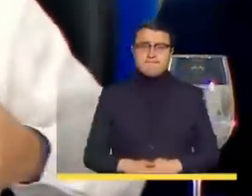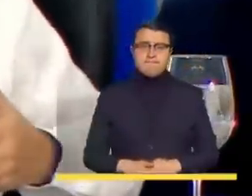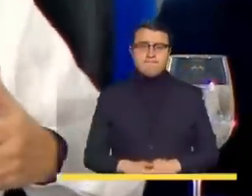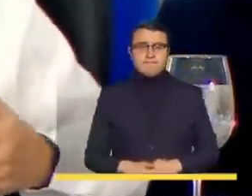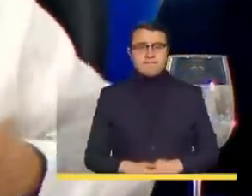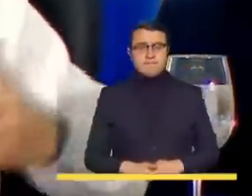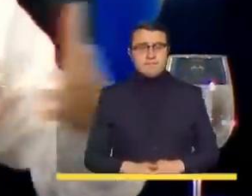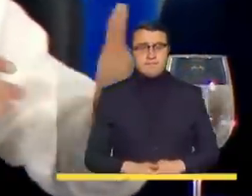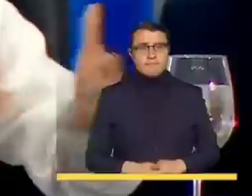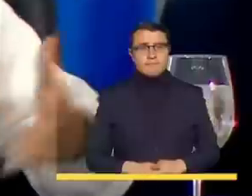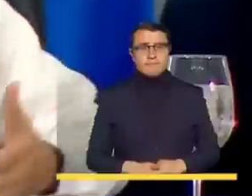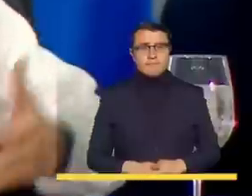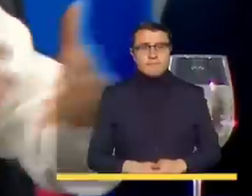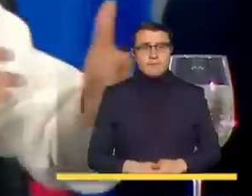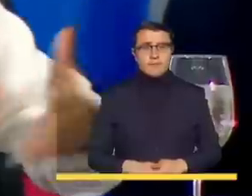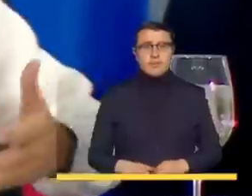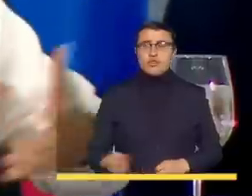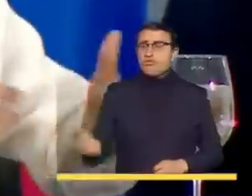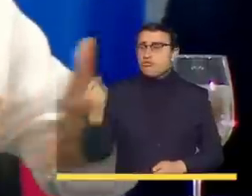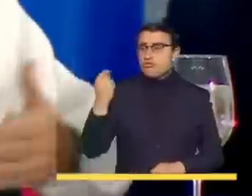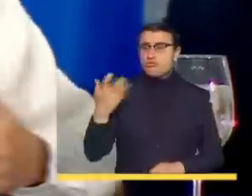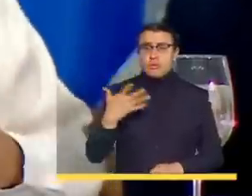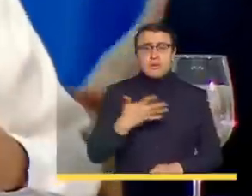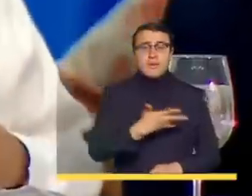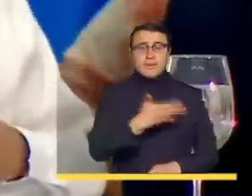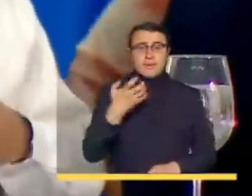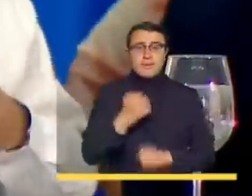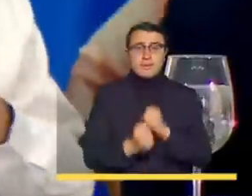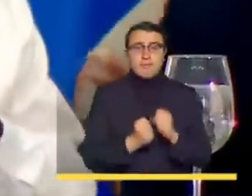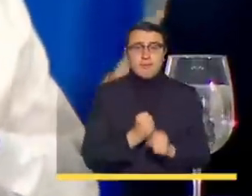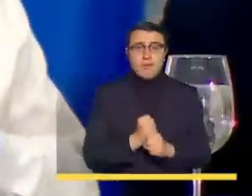esto no viene de hace 500 años